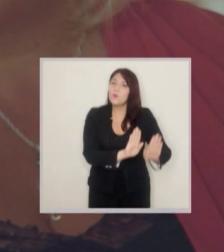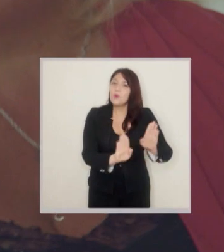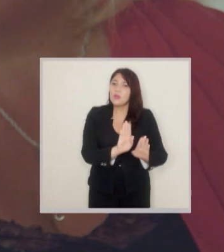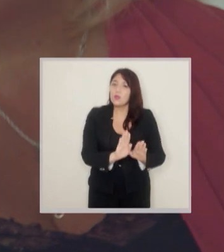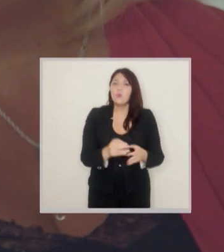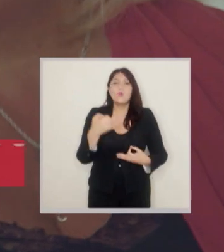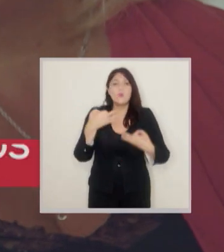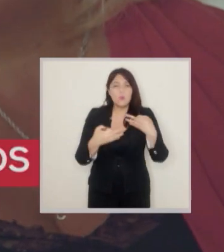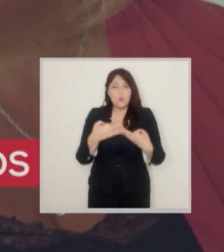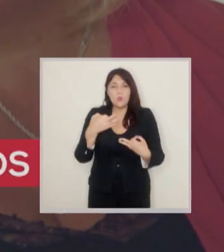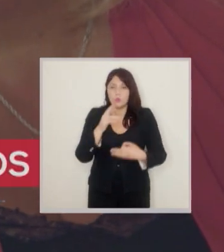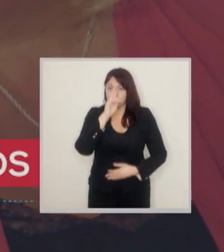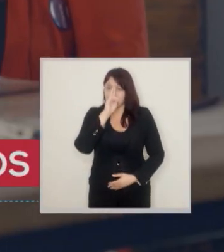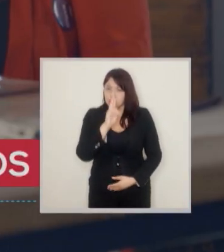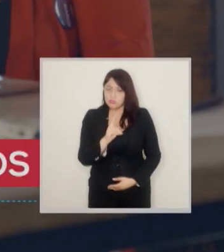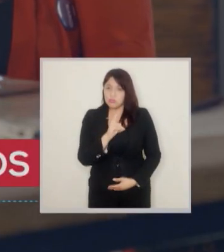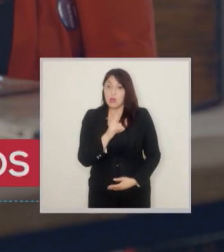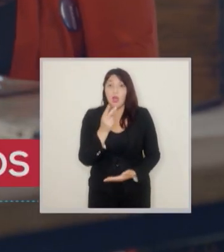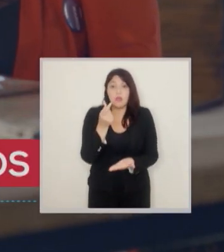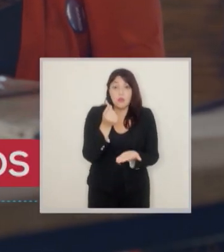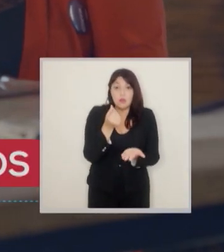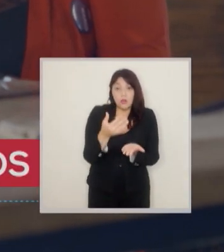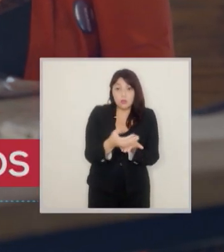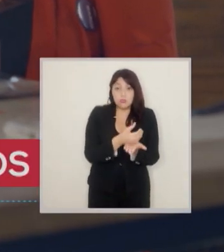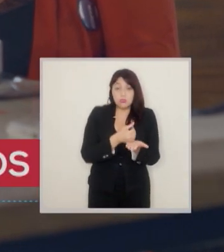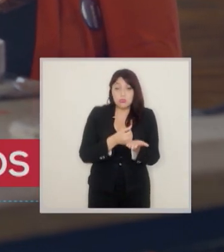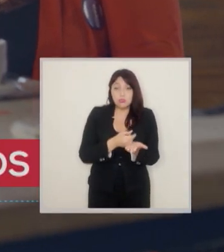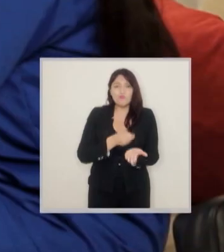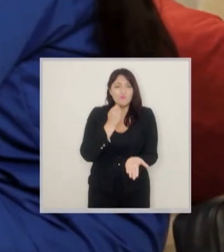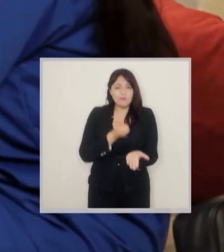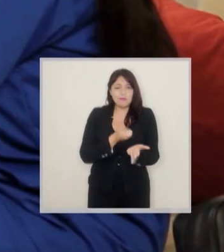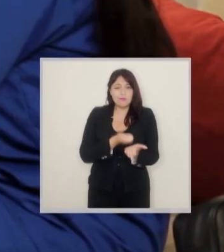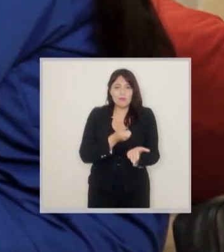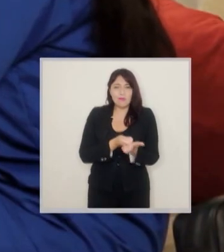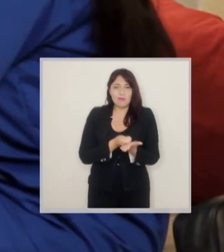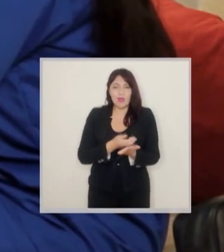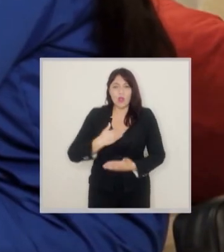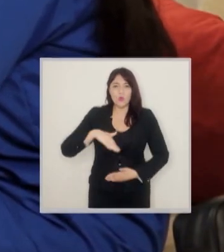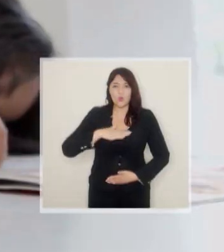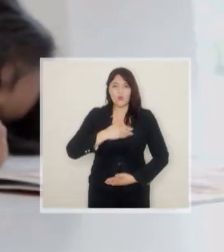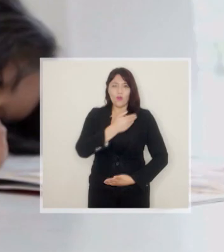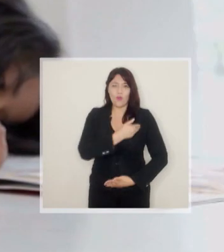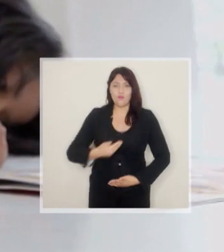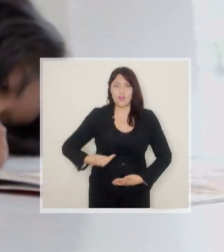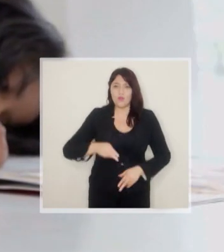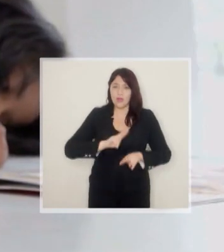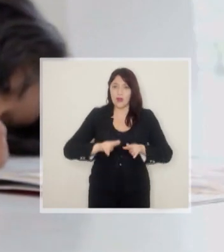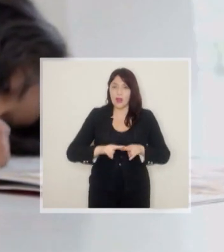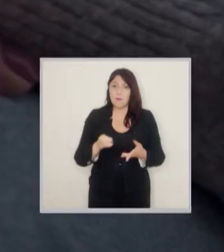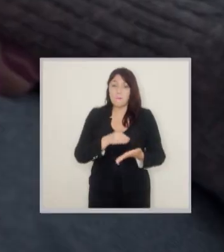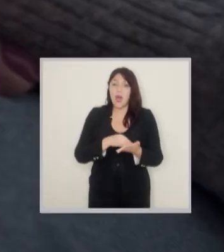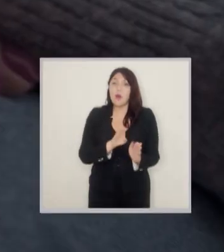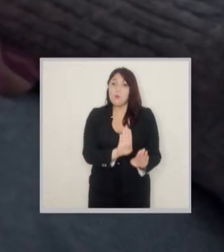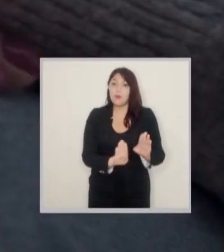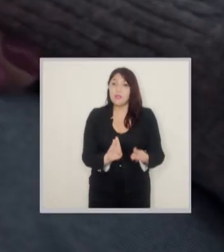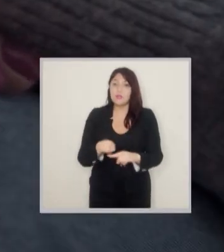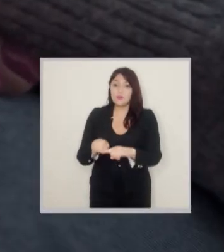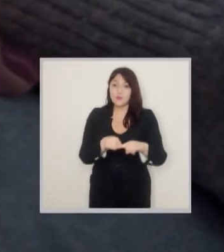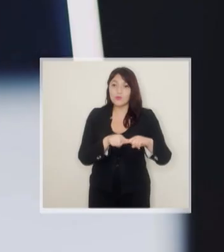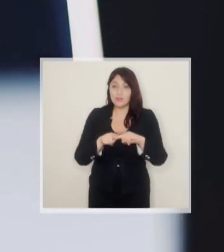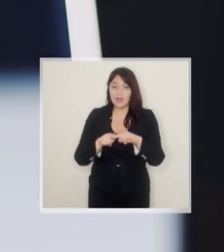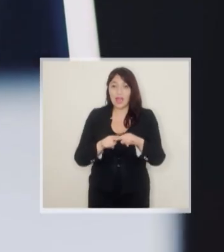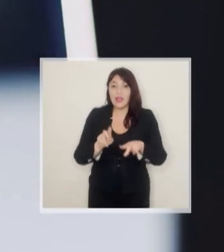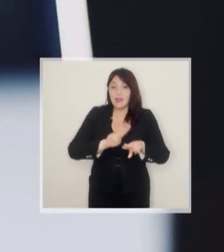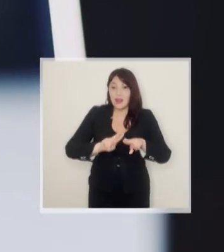Encuentro justo un reconocimiento y que eso sea en dinero. En nuestro gobierno nos proponemos crear más